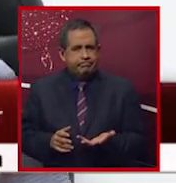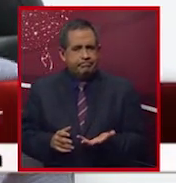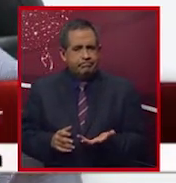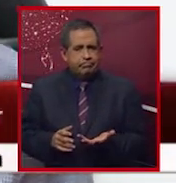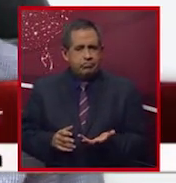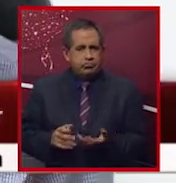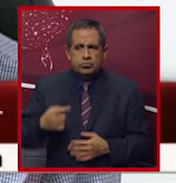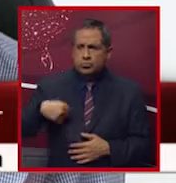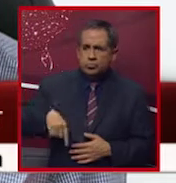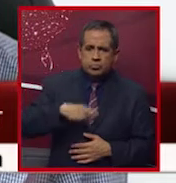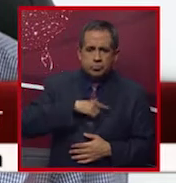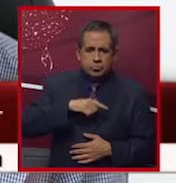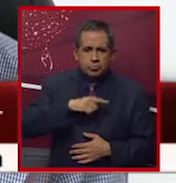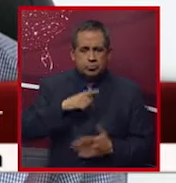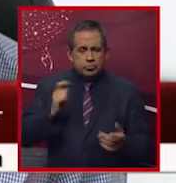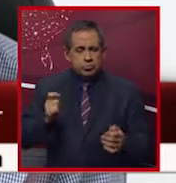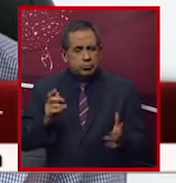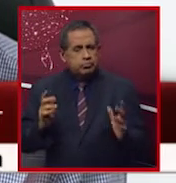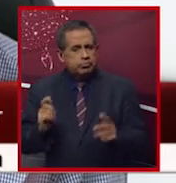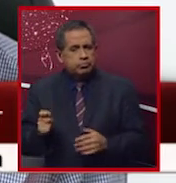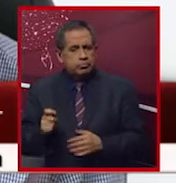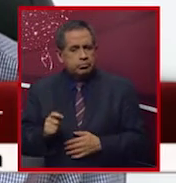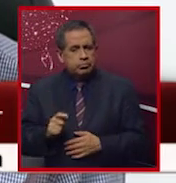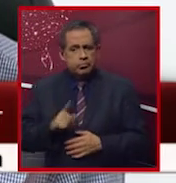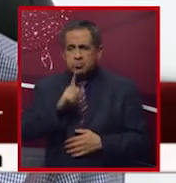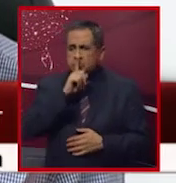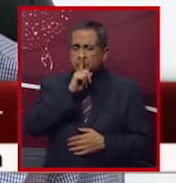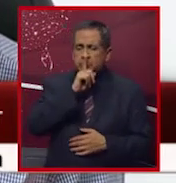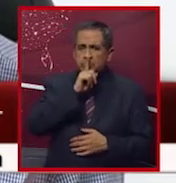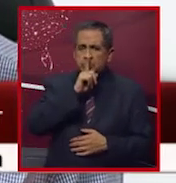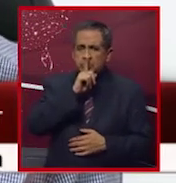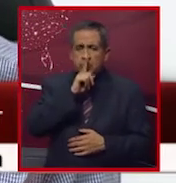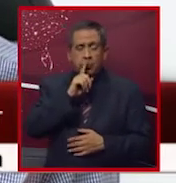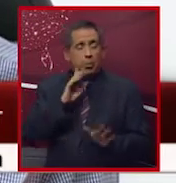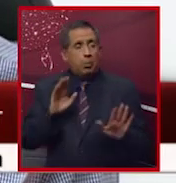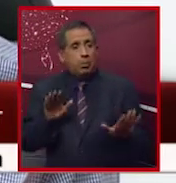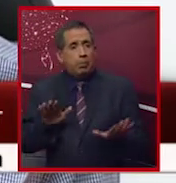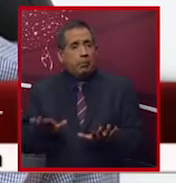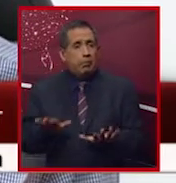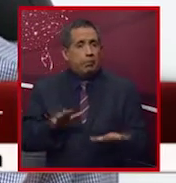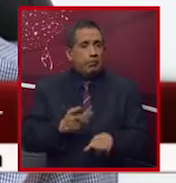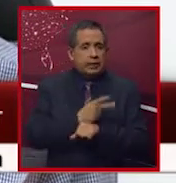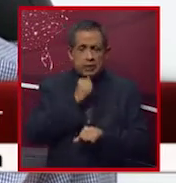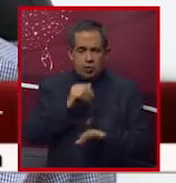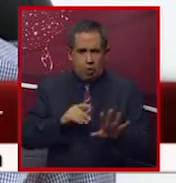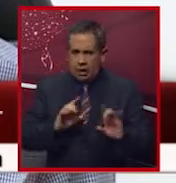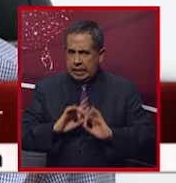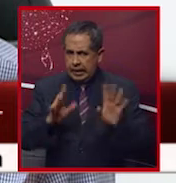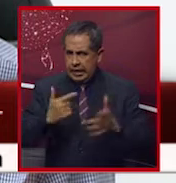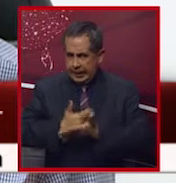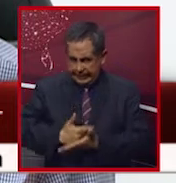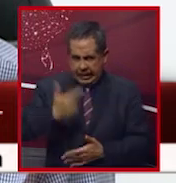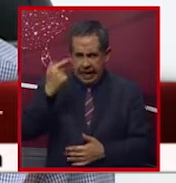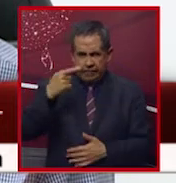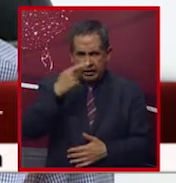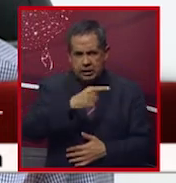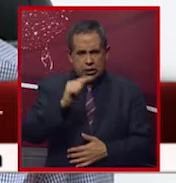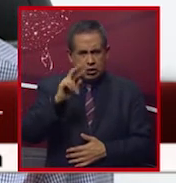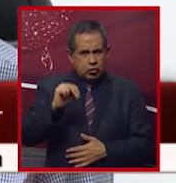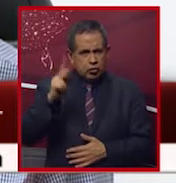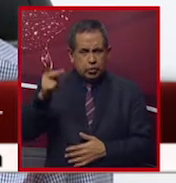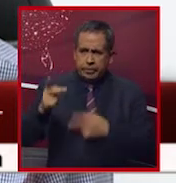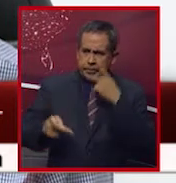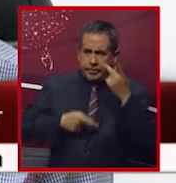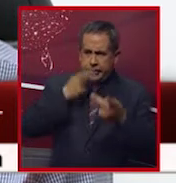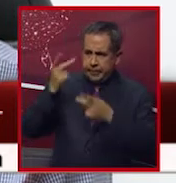pues permanecer en una situación como si no pasara nada. Si es un hecho grave las declaraciones del presidente de los